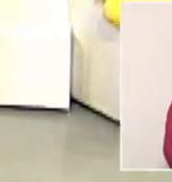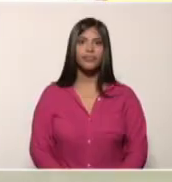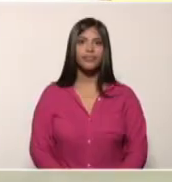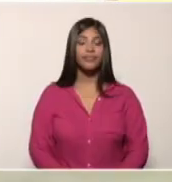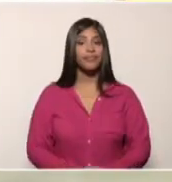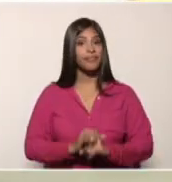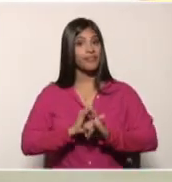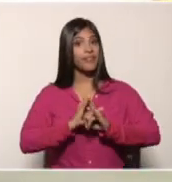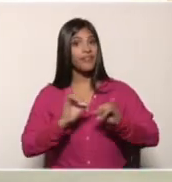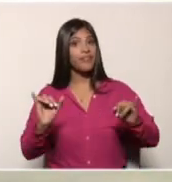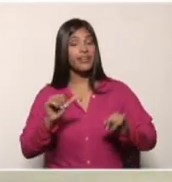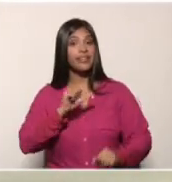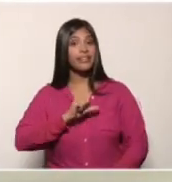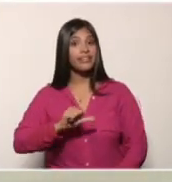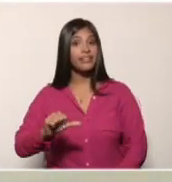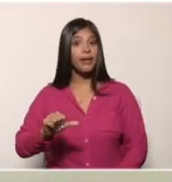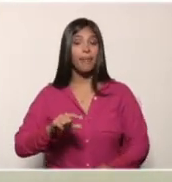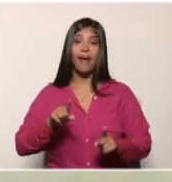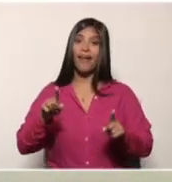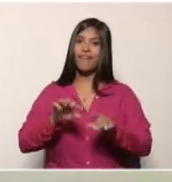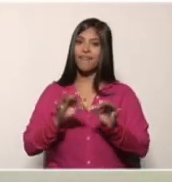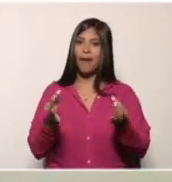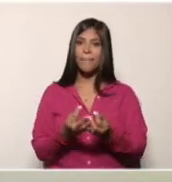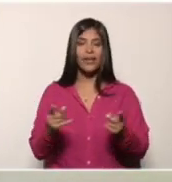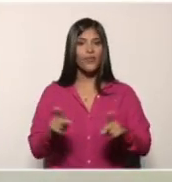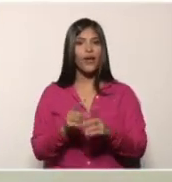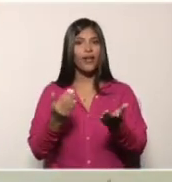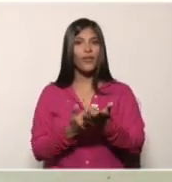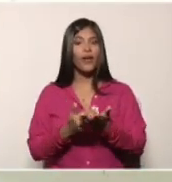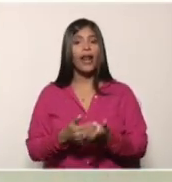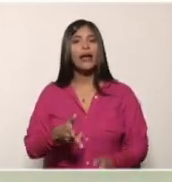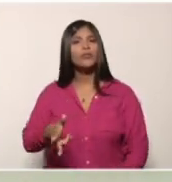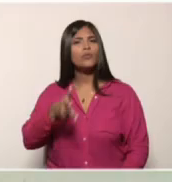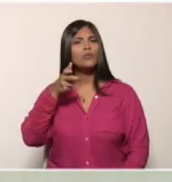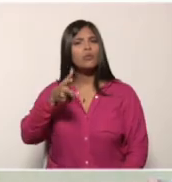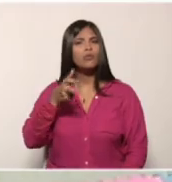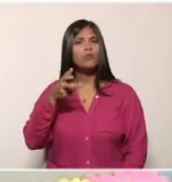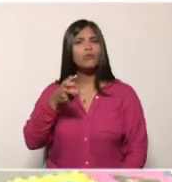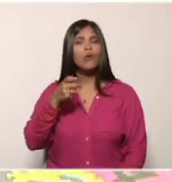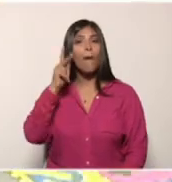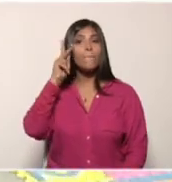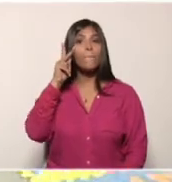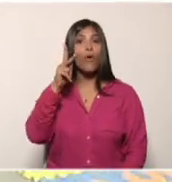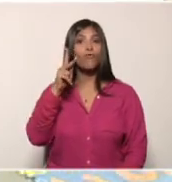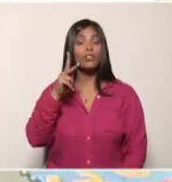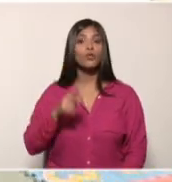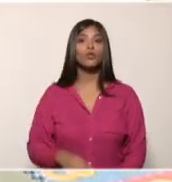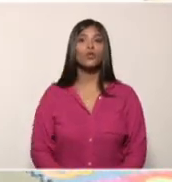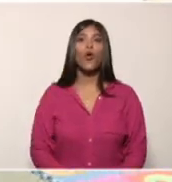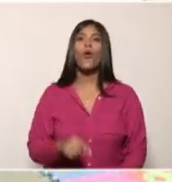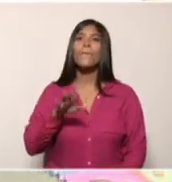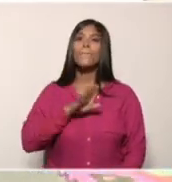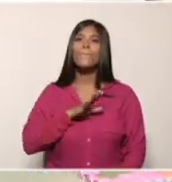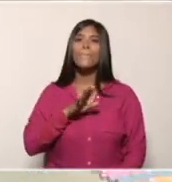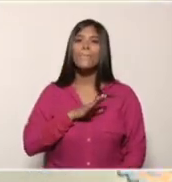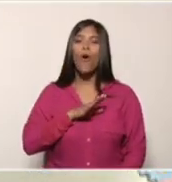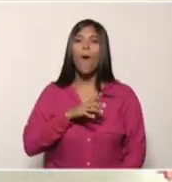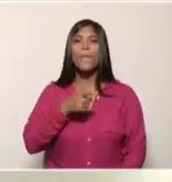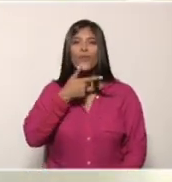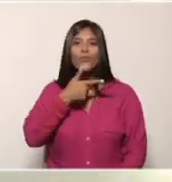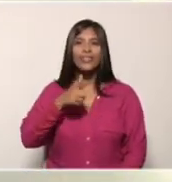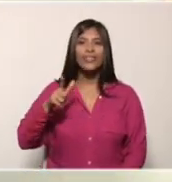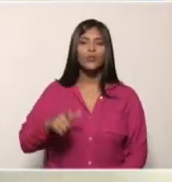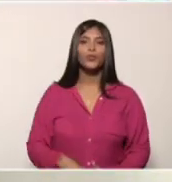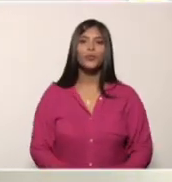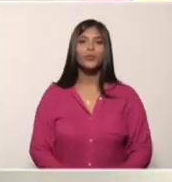Finalizamos la semana en Cada Familia Una Escuela y llegó el turno de escuchar esas recomendaciones, orientaciones del profesor José Rafael Muñoz en castellano. ¿Cómo está, profe? Muy